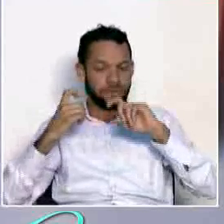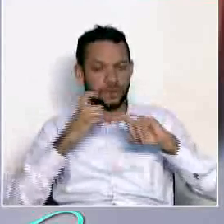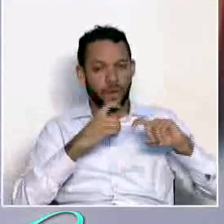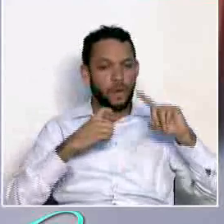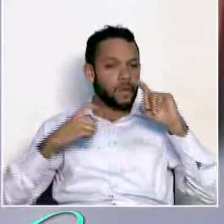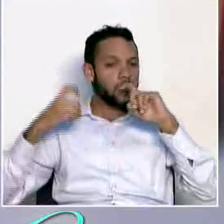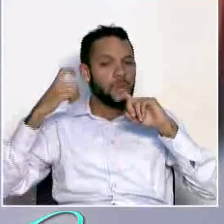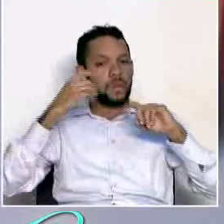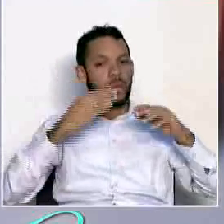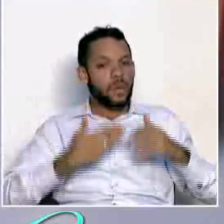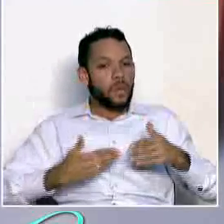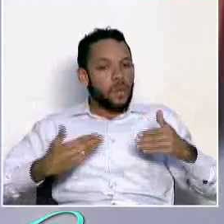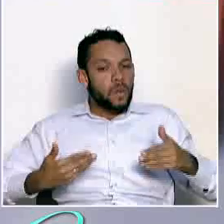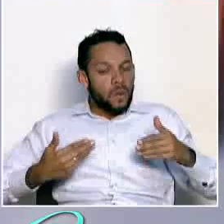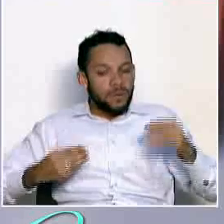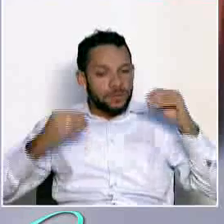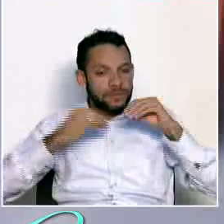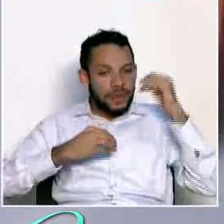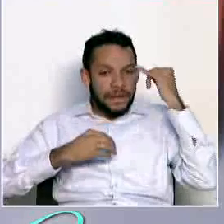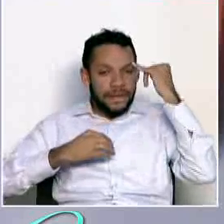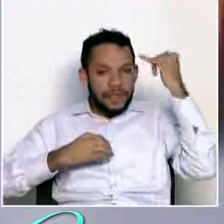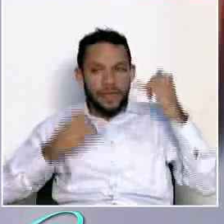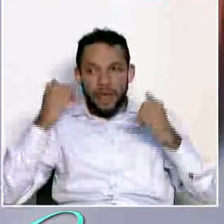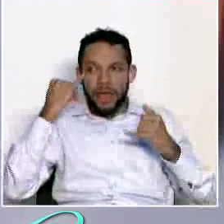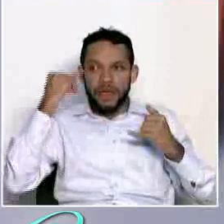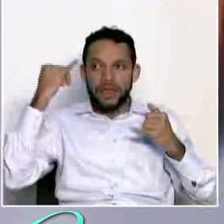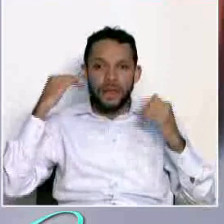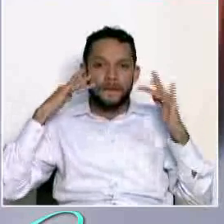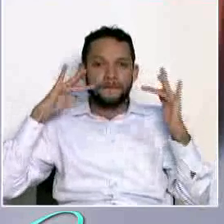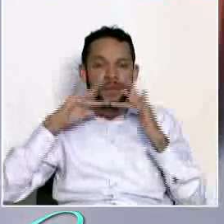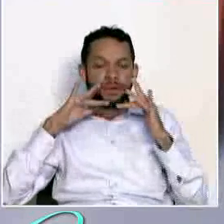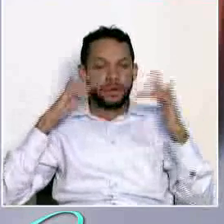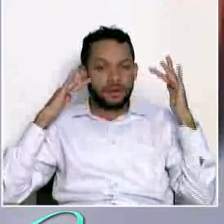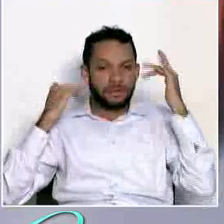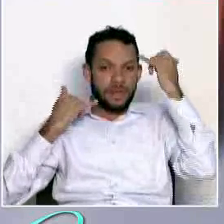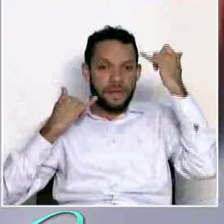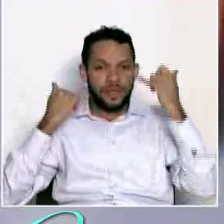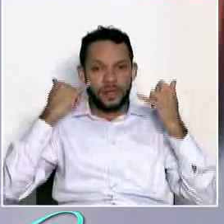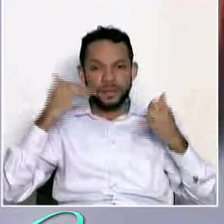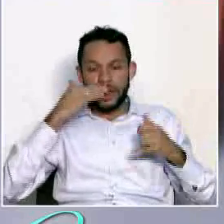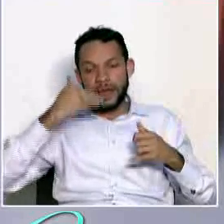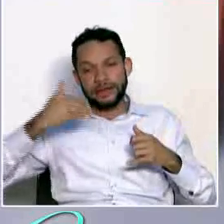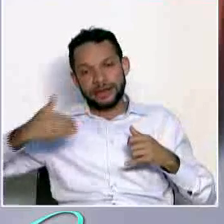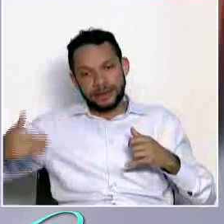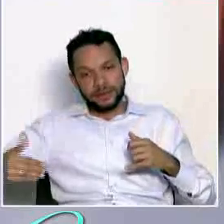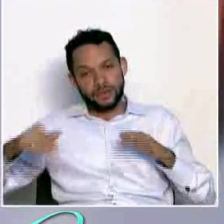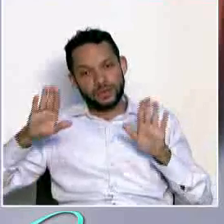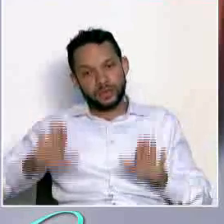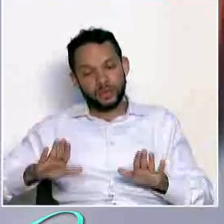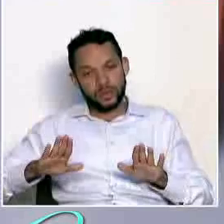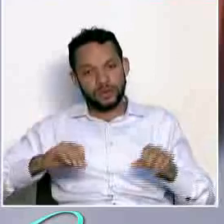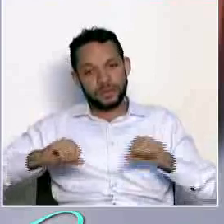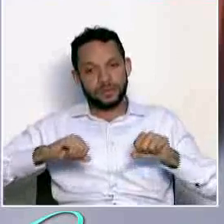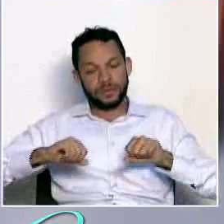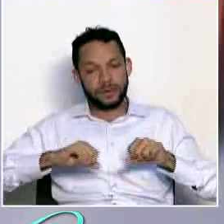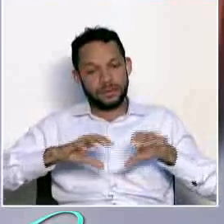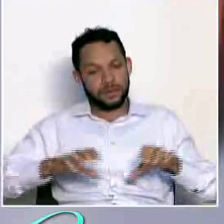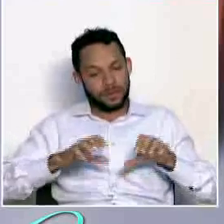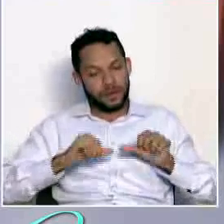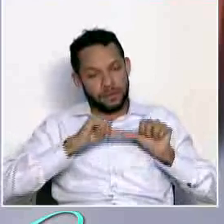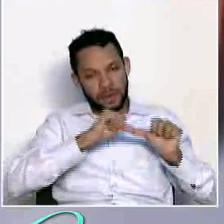y se estructura a base de improntas, de impresiones. Y los niños son personitas altamente impresionables.